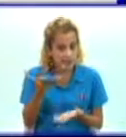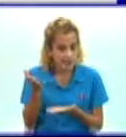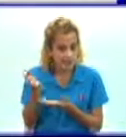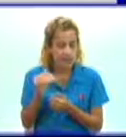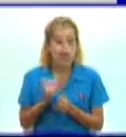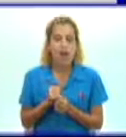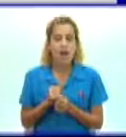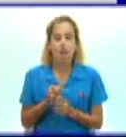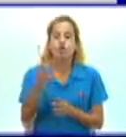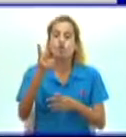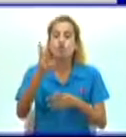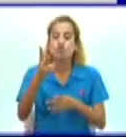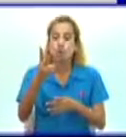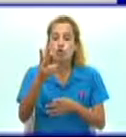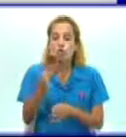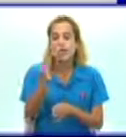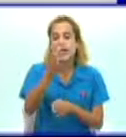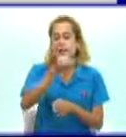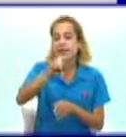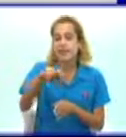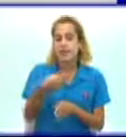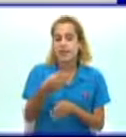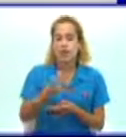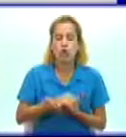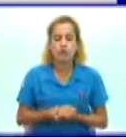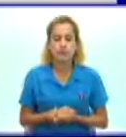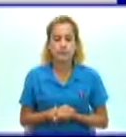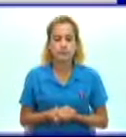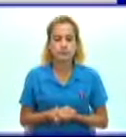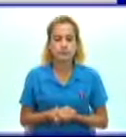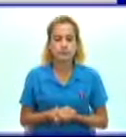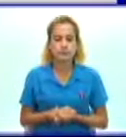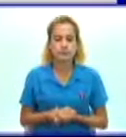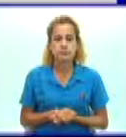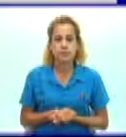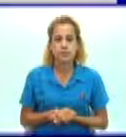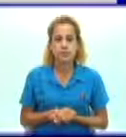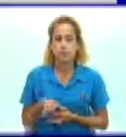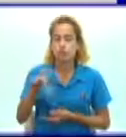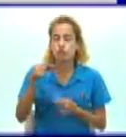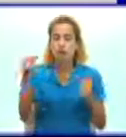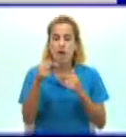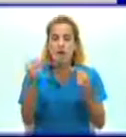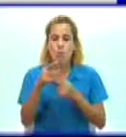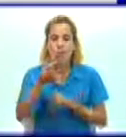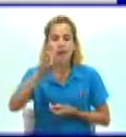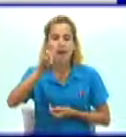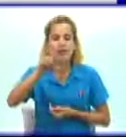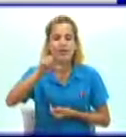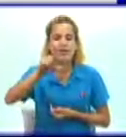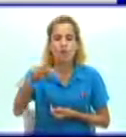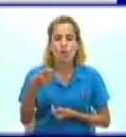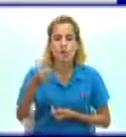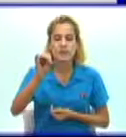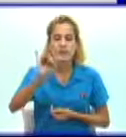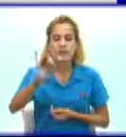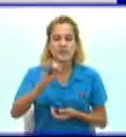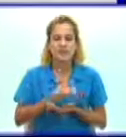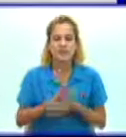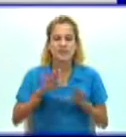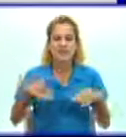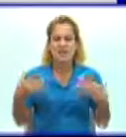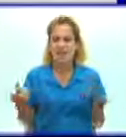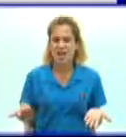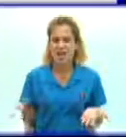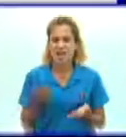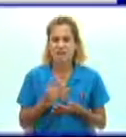este más 7 es 7, 2 más 1 es igual a 3. Observen que es igual a 3,7. ¿Qué pasa? Que